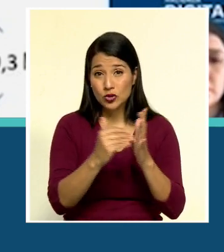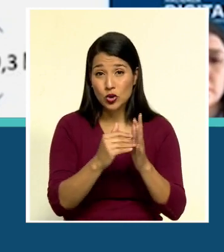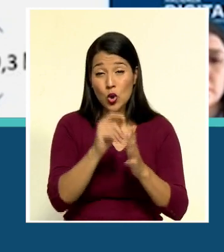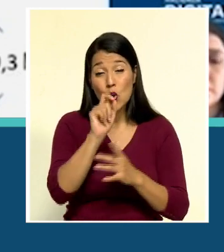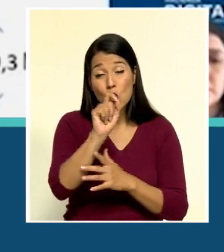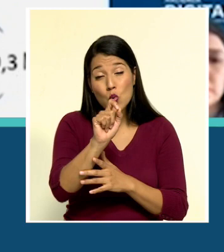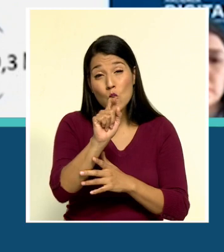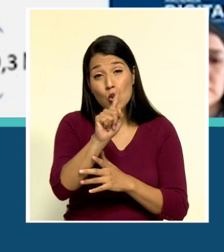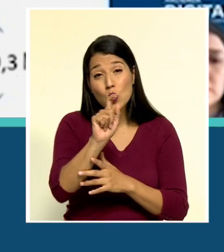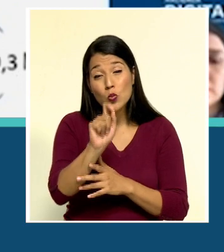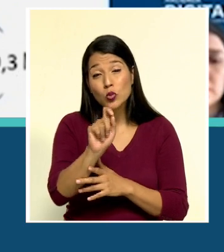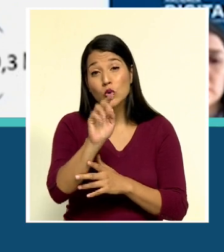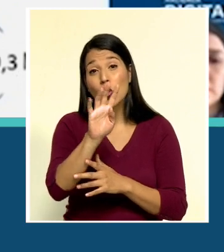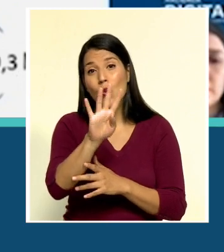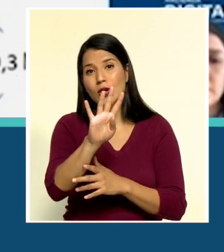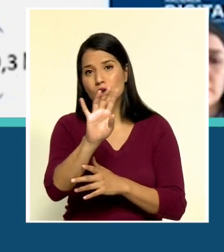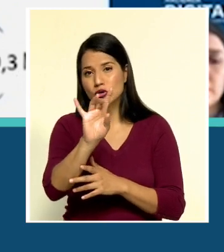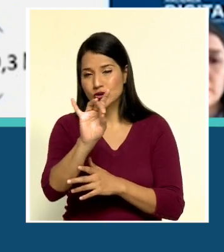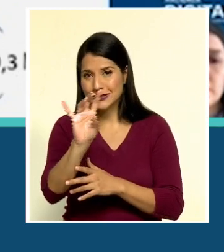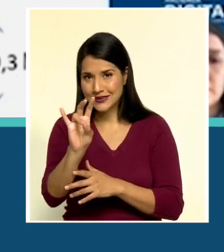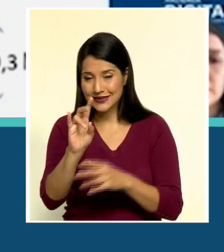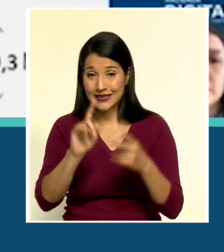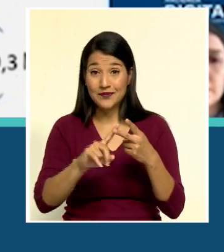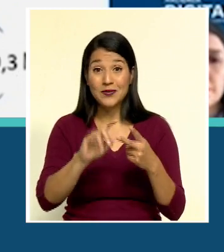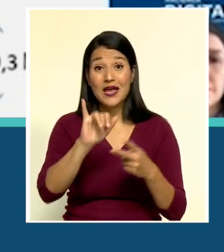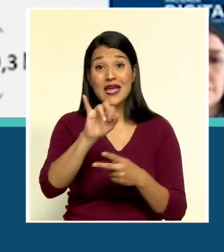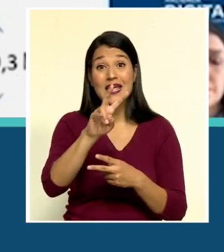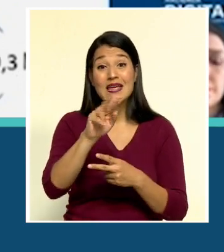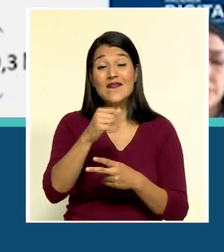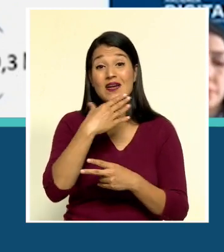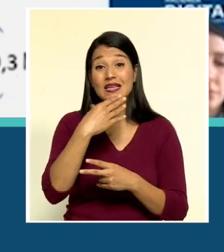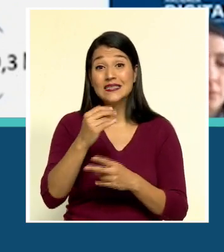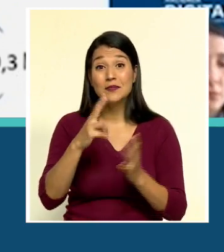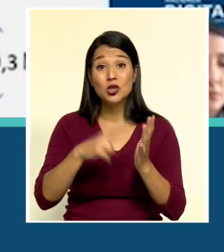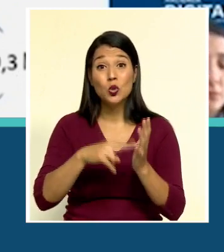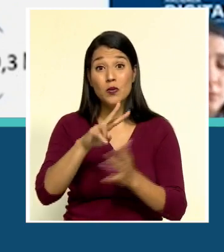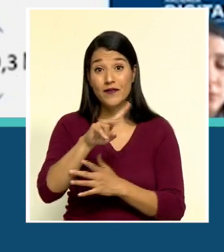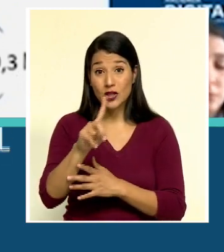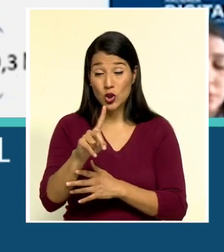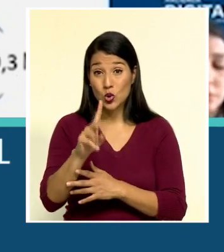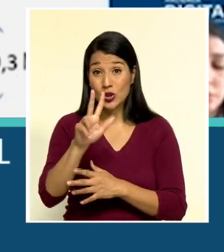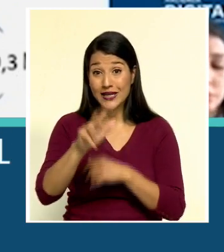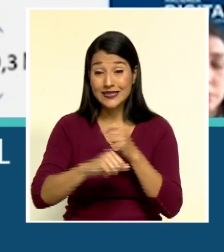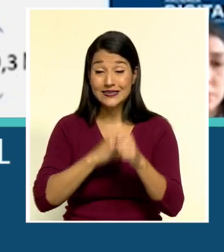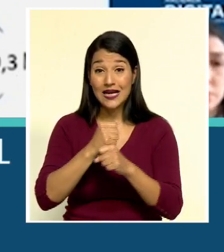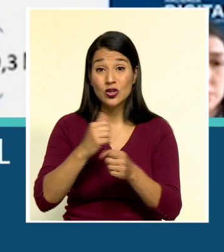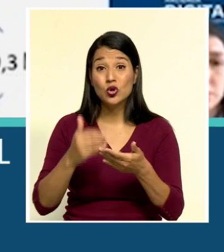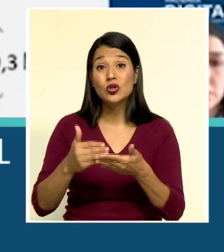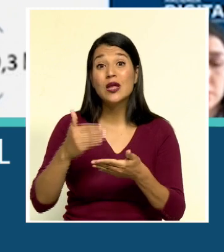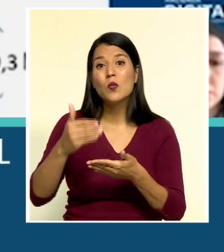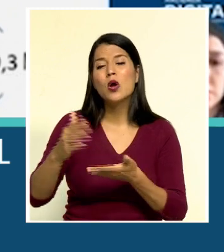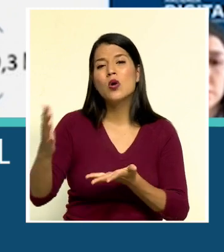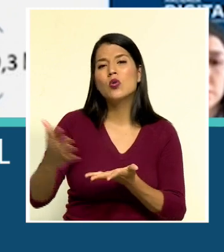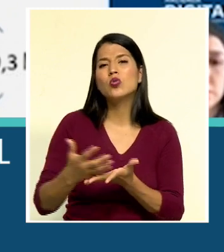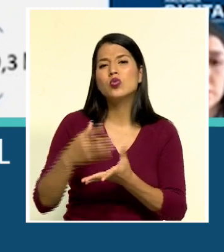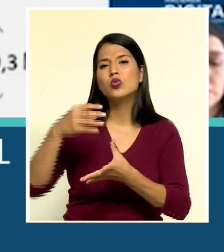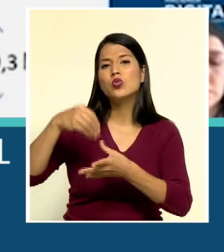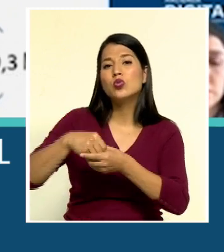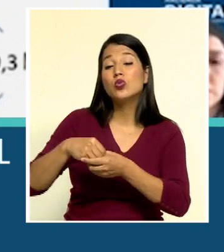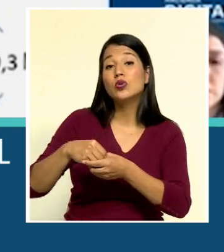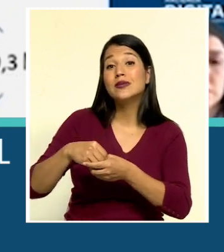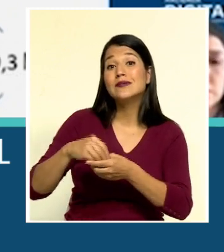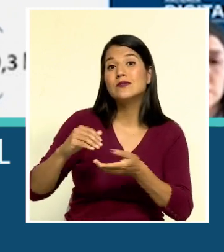1.487. El IVA a diciembre del 2021, 3 años después, se incrementa prácticamente